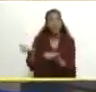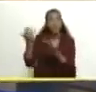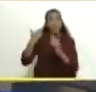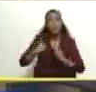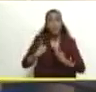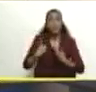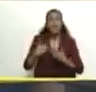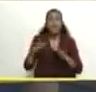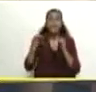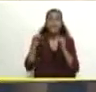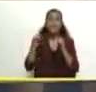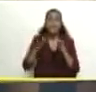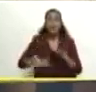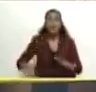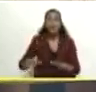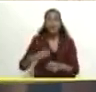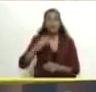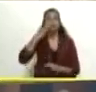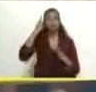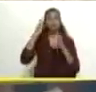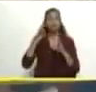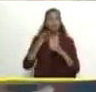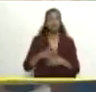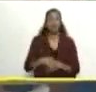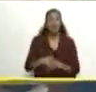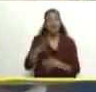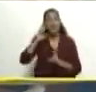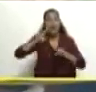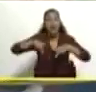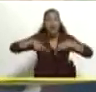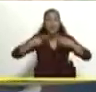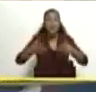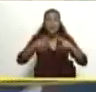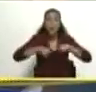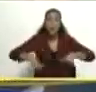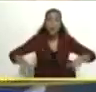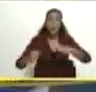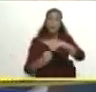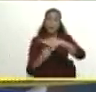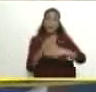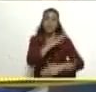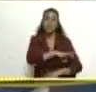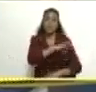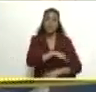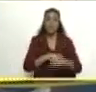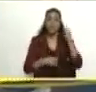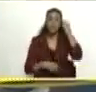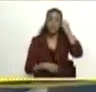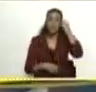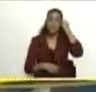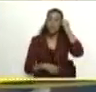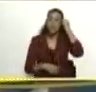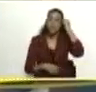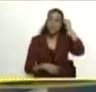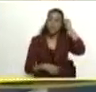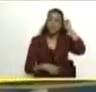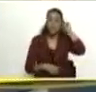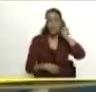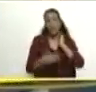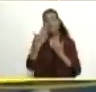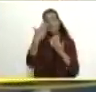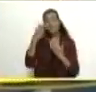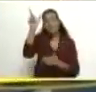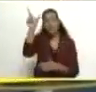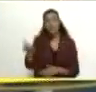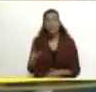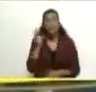para celebrar por todo lo alto la reapertura de esta base de Misiones. Con su permiso, presidente, le cedo la